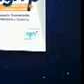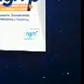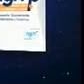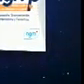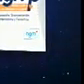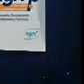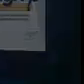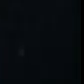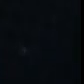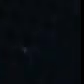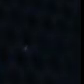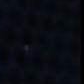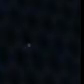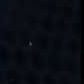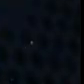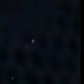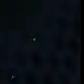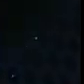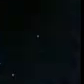Presentó.